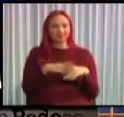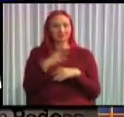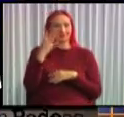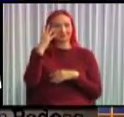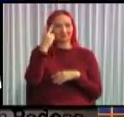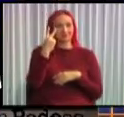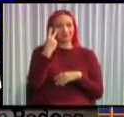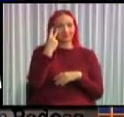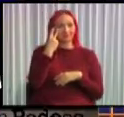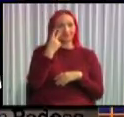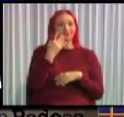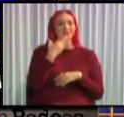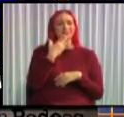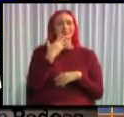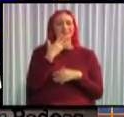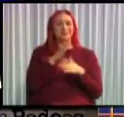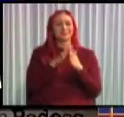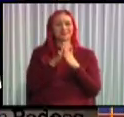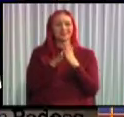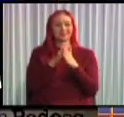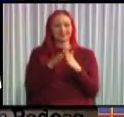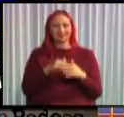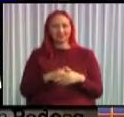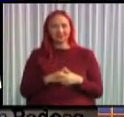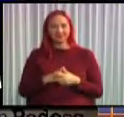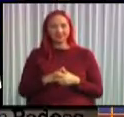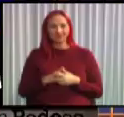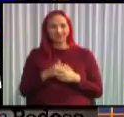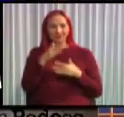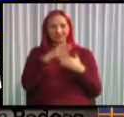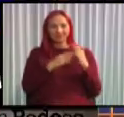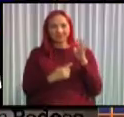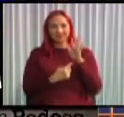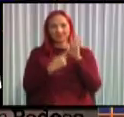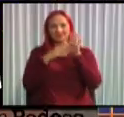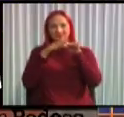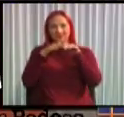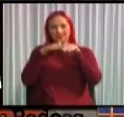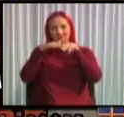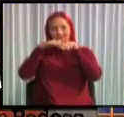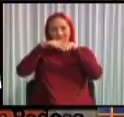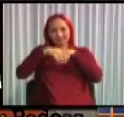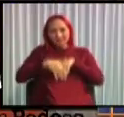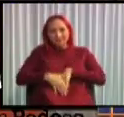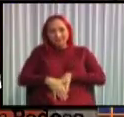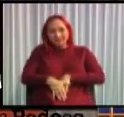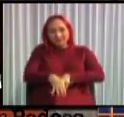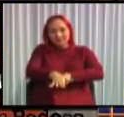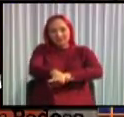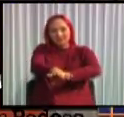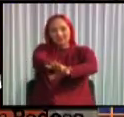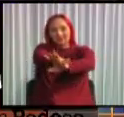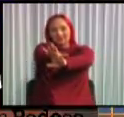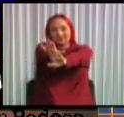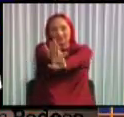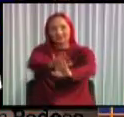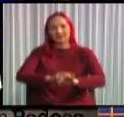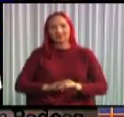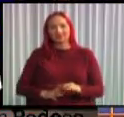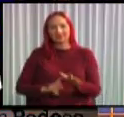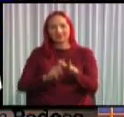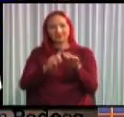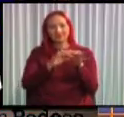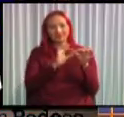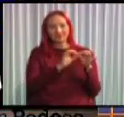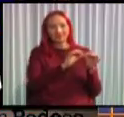era delicioso, era delicioso. ¿No? Era delicioso, era como deslizarse ahora en... ¿En un tobogán?